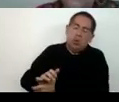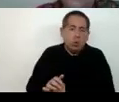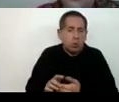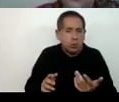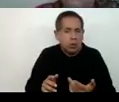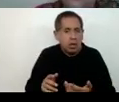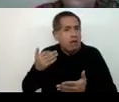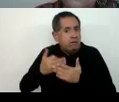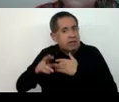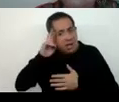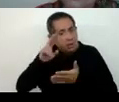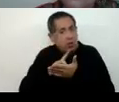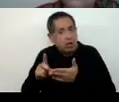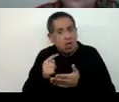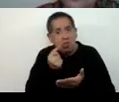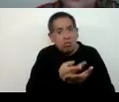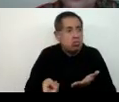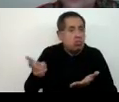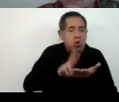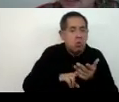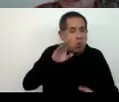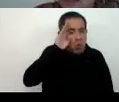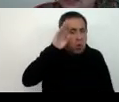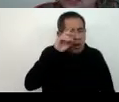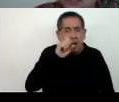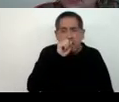sus derechos, muchas veces también son